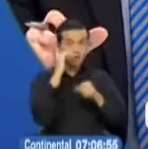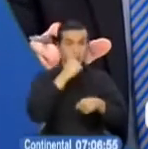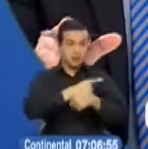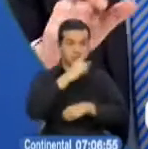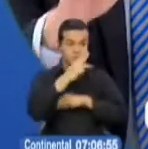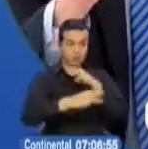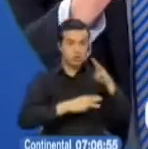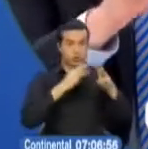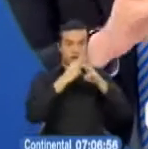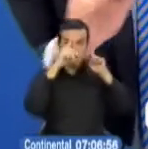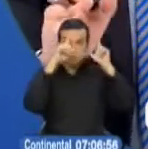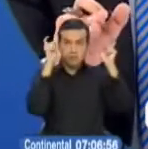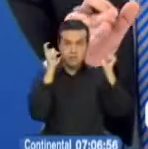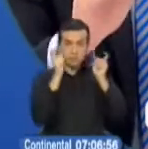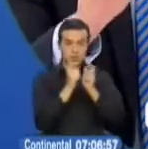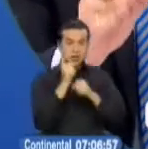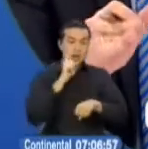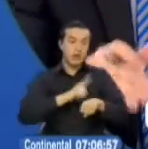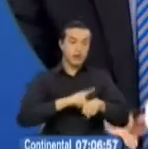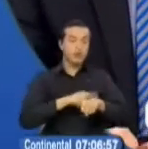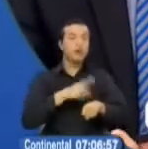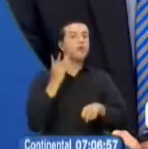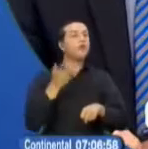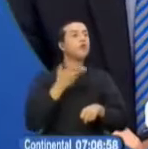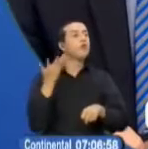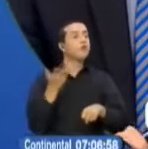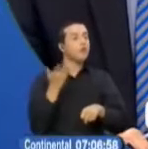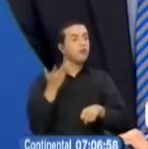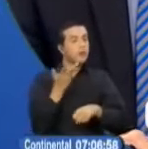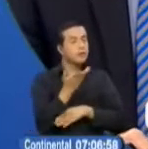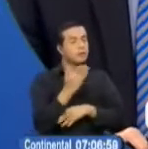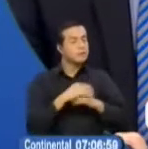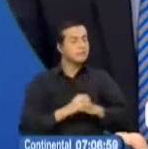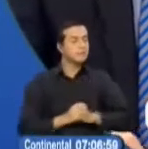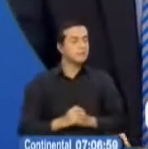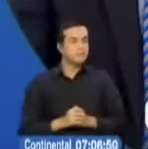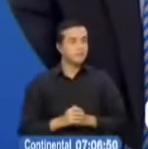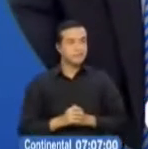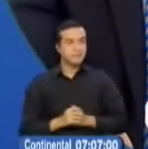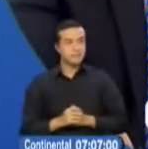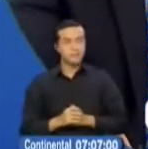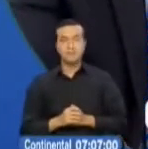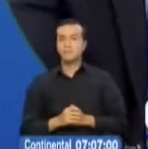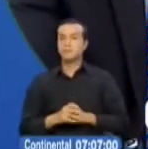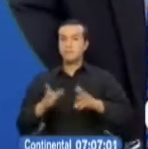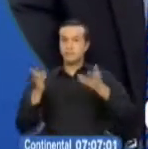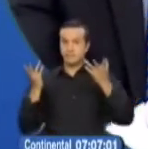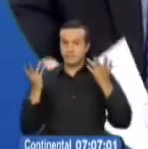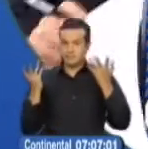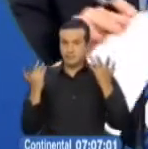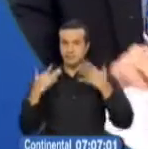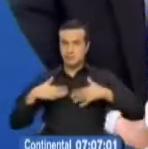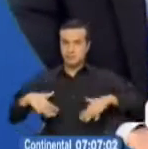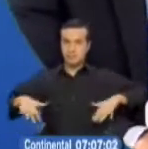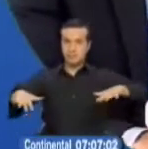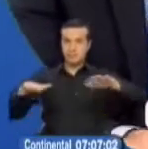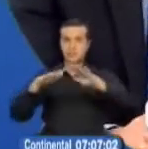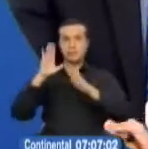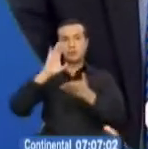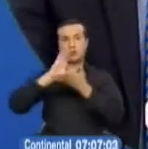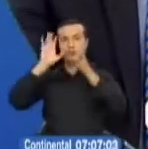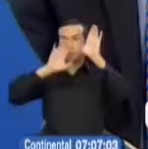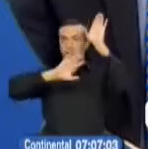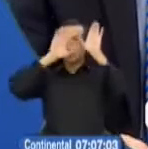de las MIPYMES. ¿De qué horas a qué horas y dónde se va a realizar, señora ministra? Estamos en el Centro